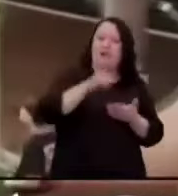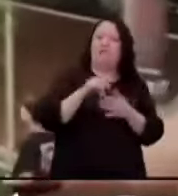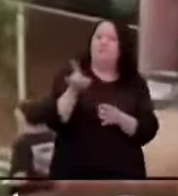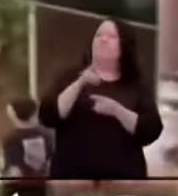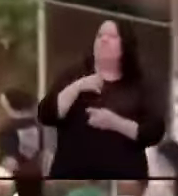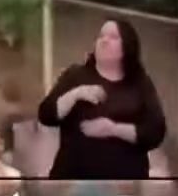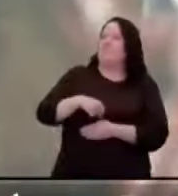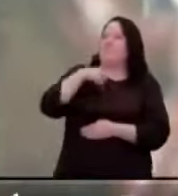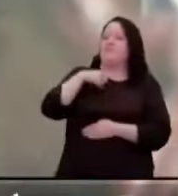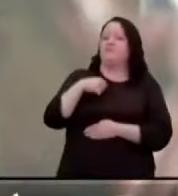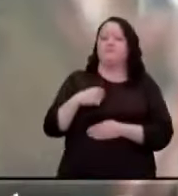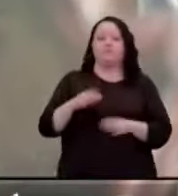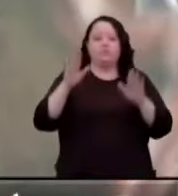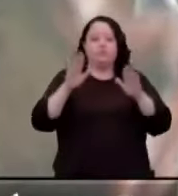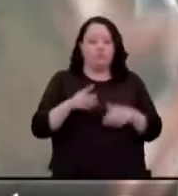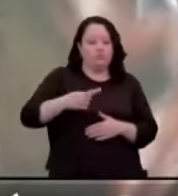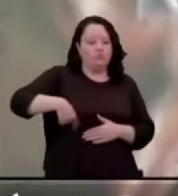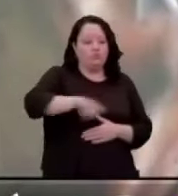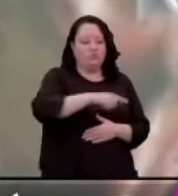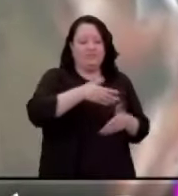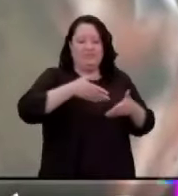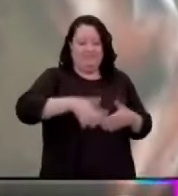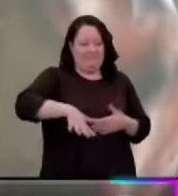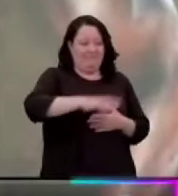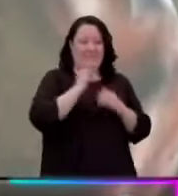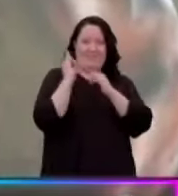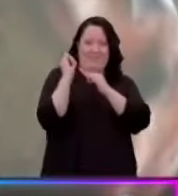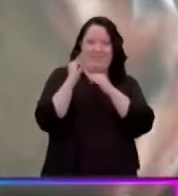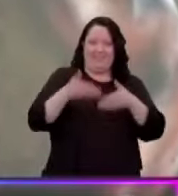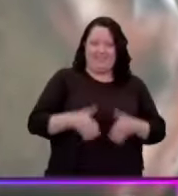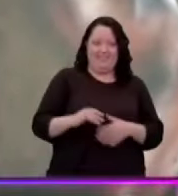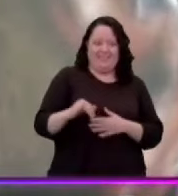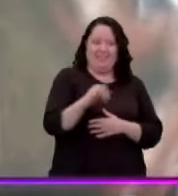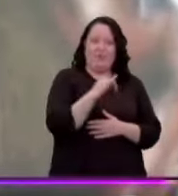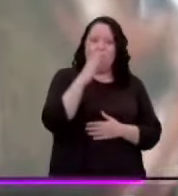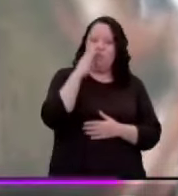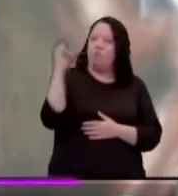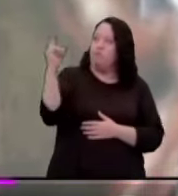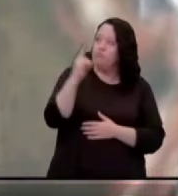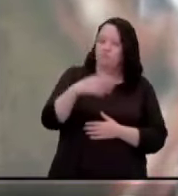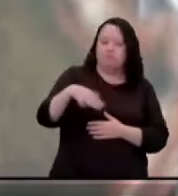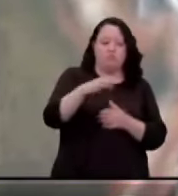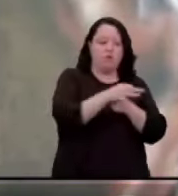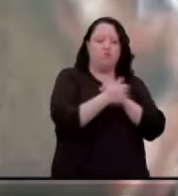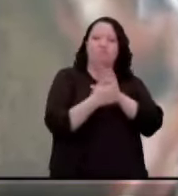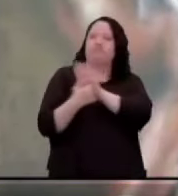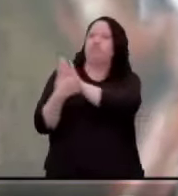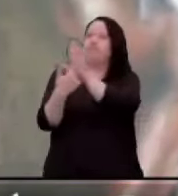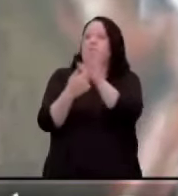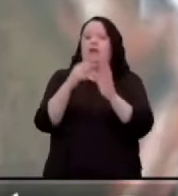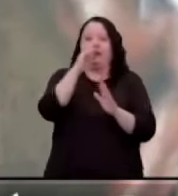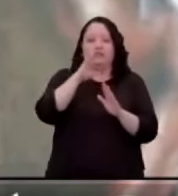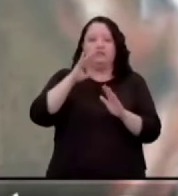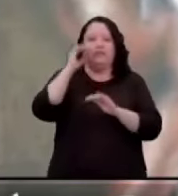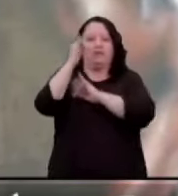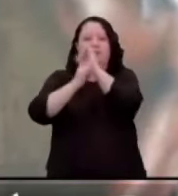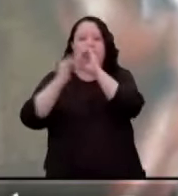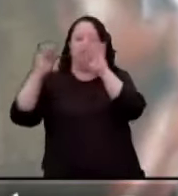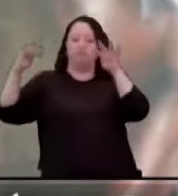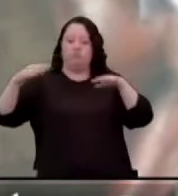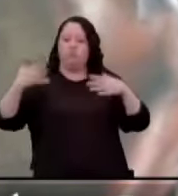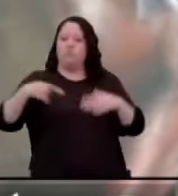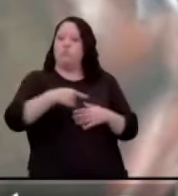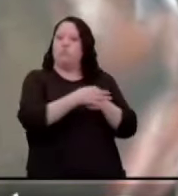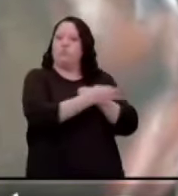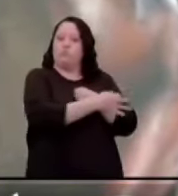para nosotros los puertoboyacenses que Kevin haya dejado el pueblo en alto, nacional, internacionalmente, y muy bonito,